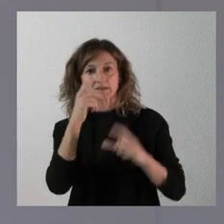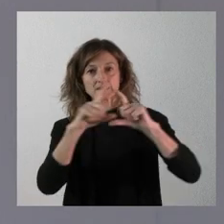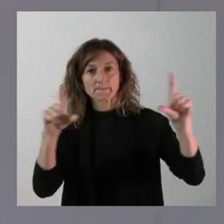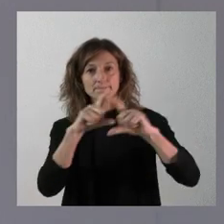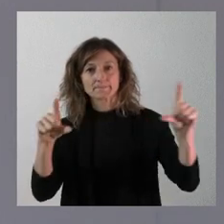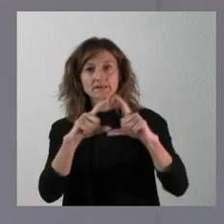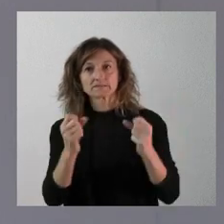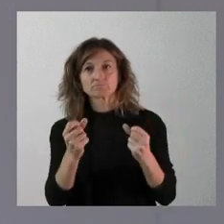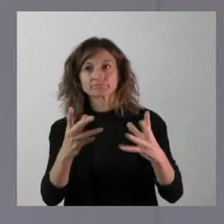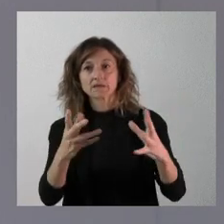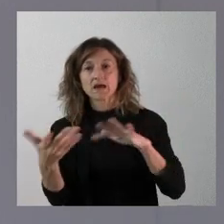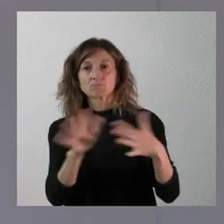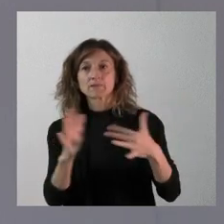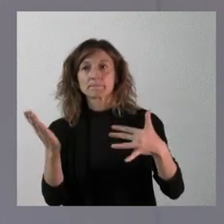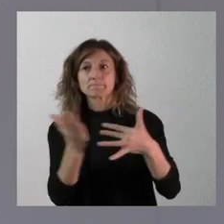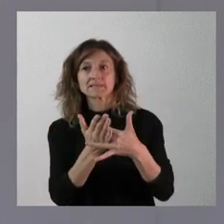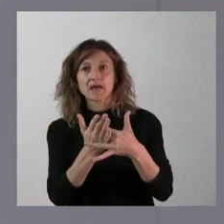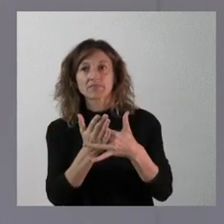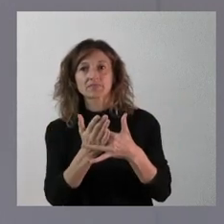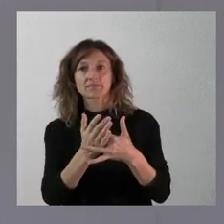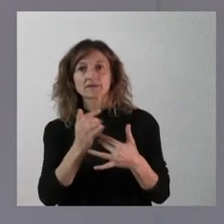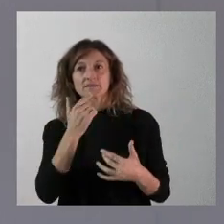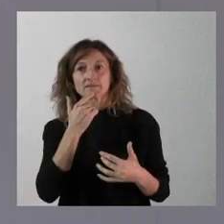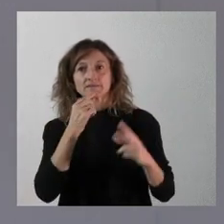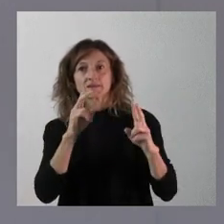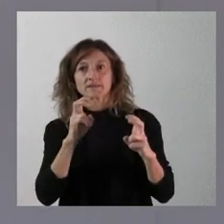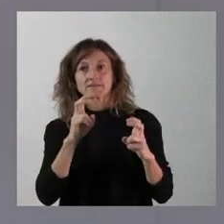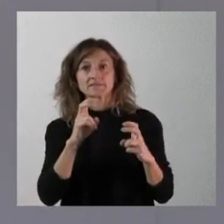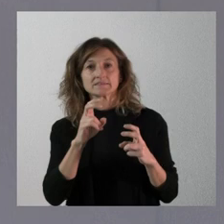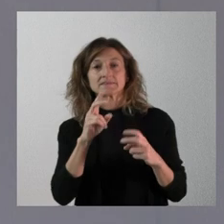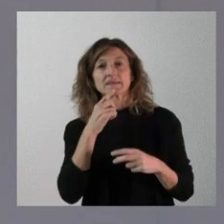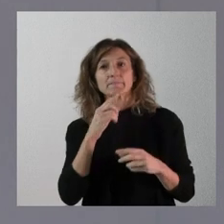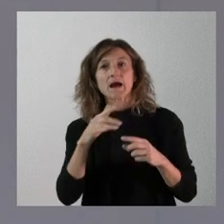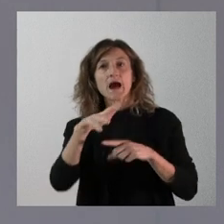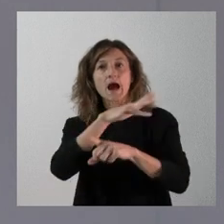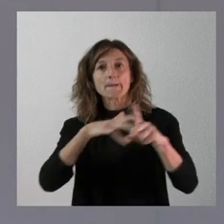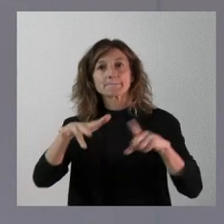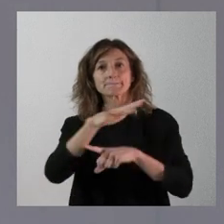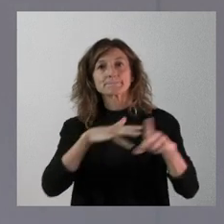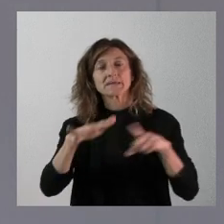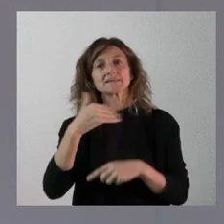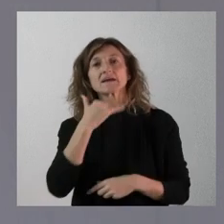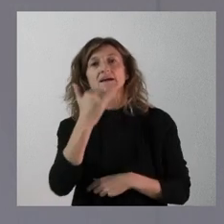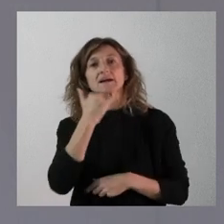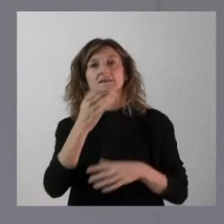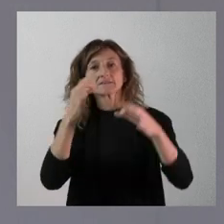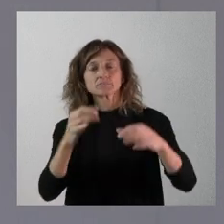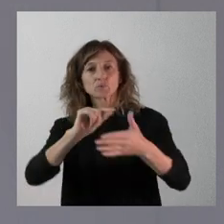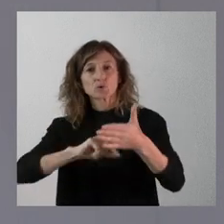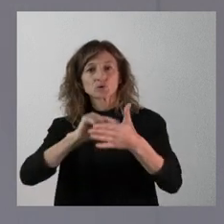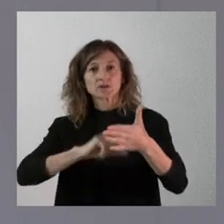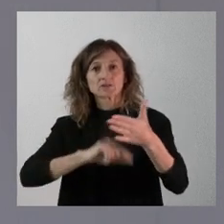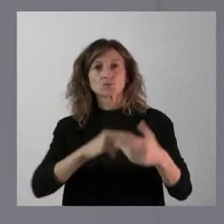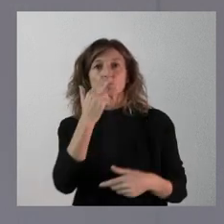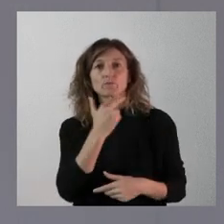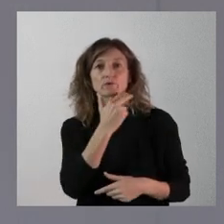aproximadamente ya la mitad de ese parque empresarial de medio ambiente pues ya tenemos casi formalizados contratos comprometidos